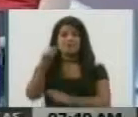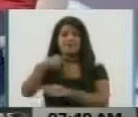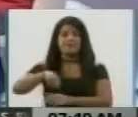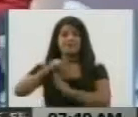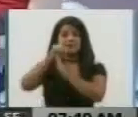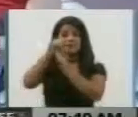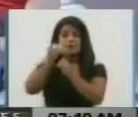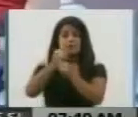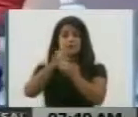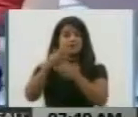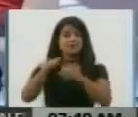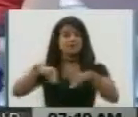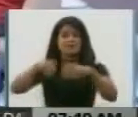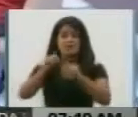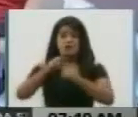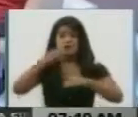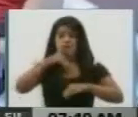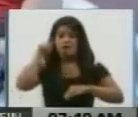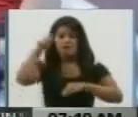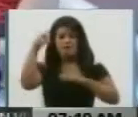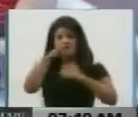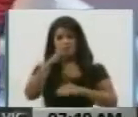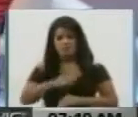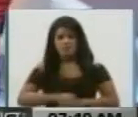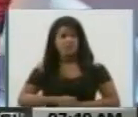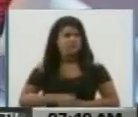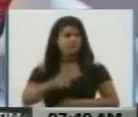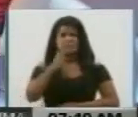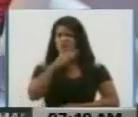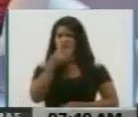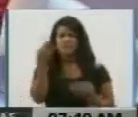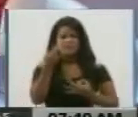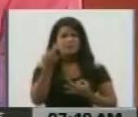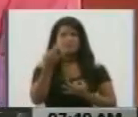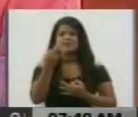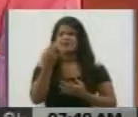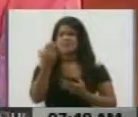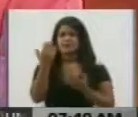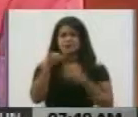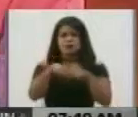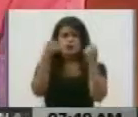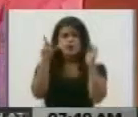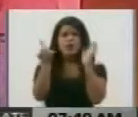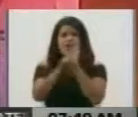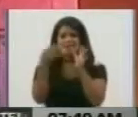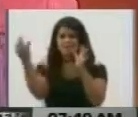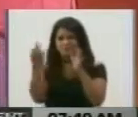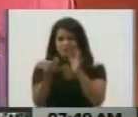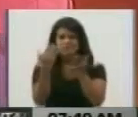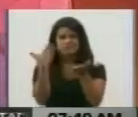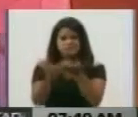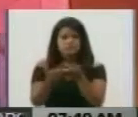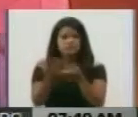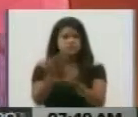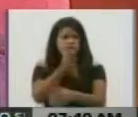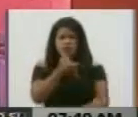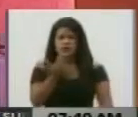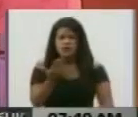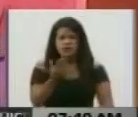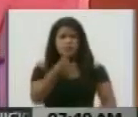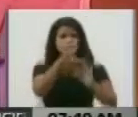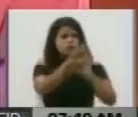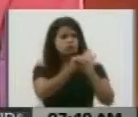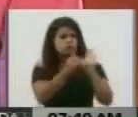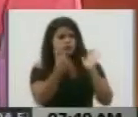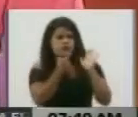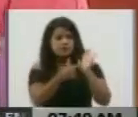Brasil. No existe lo que llaman un delito de responsabilidad. Esa es una de las condiciones que tiene la Constitución brasileña para que